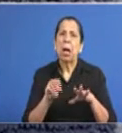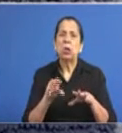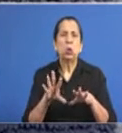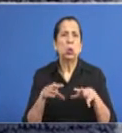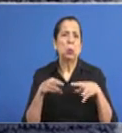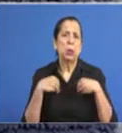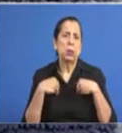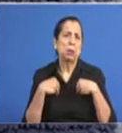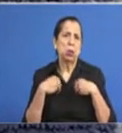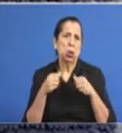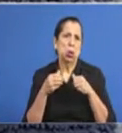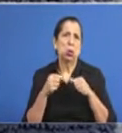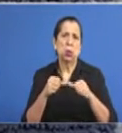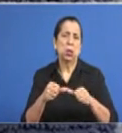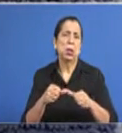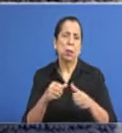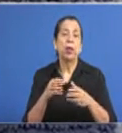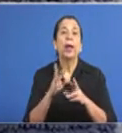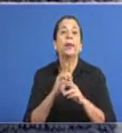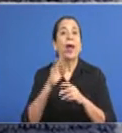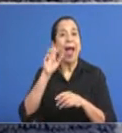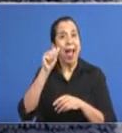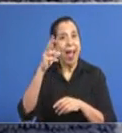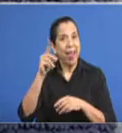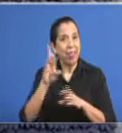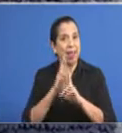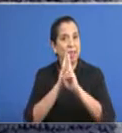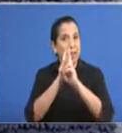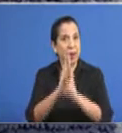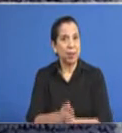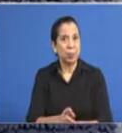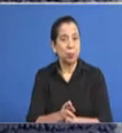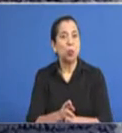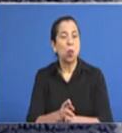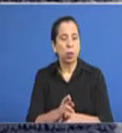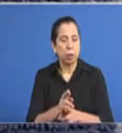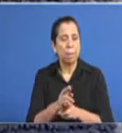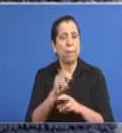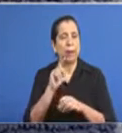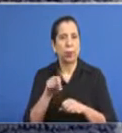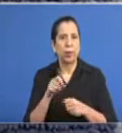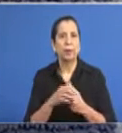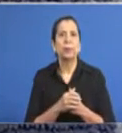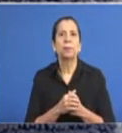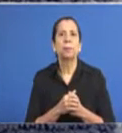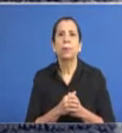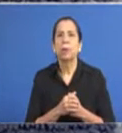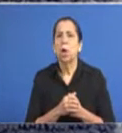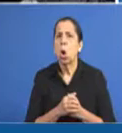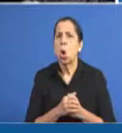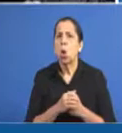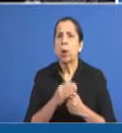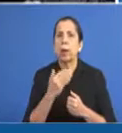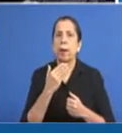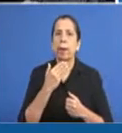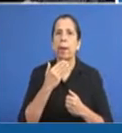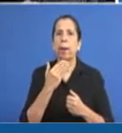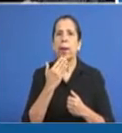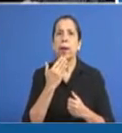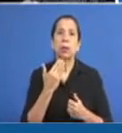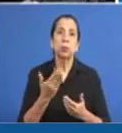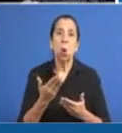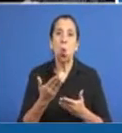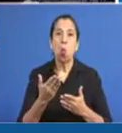puedes hacer y Andrea pues tendrá la respuesta para ofrecer. Me parece interesante esta